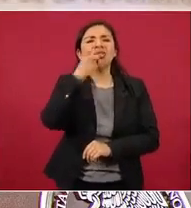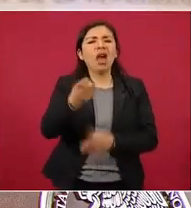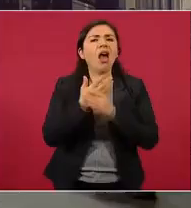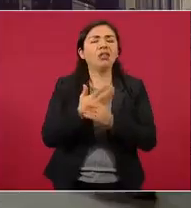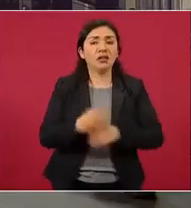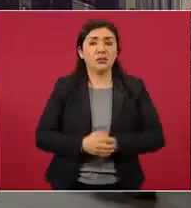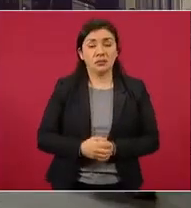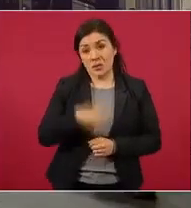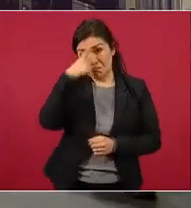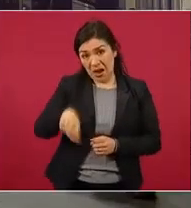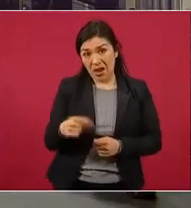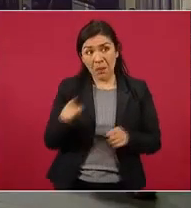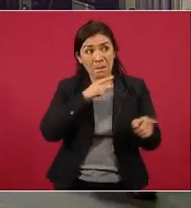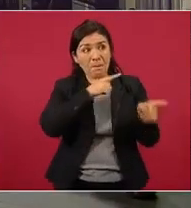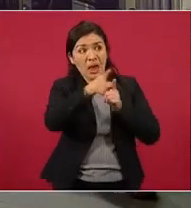para atacarnos.